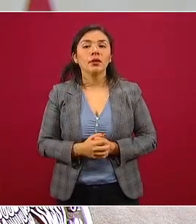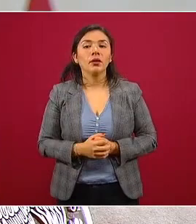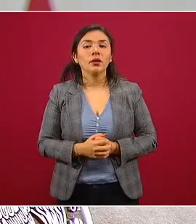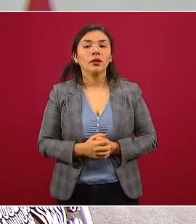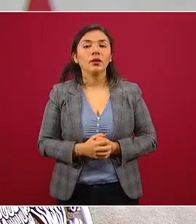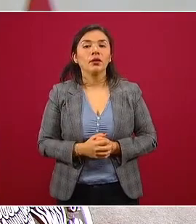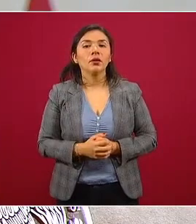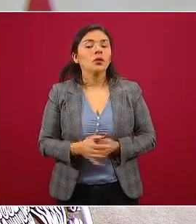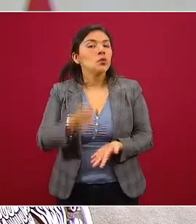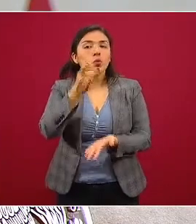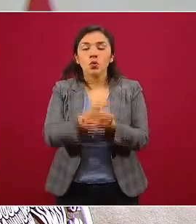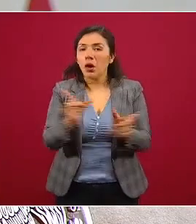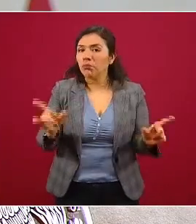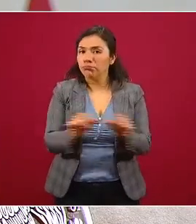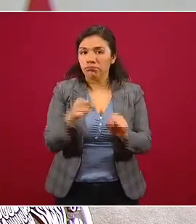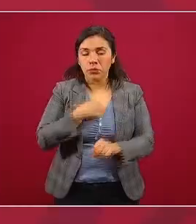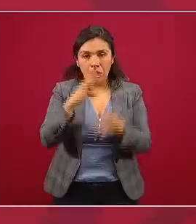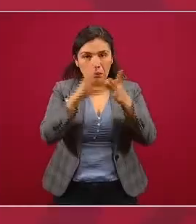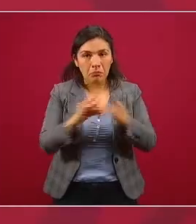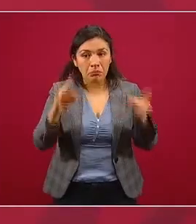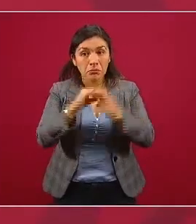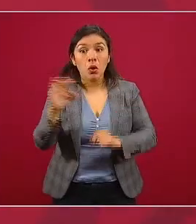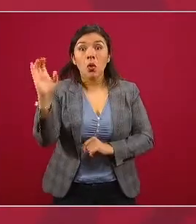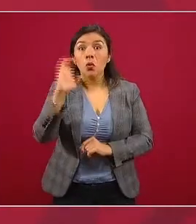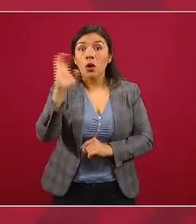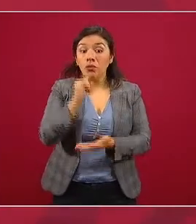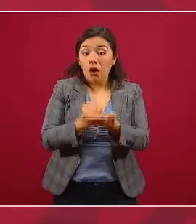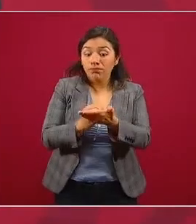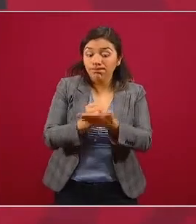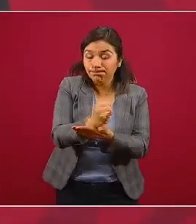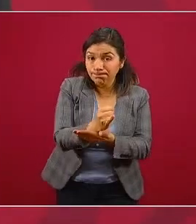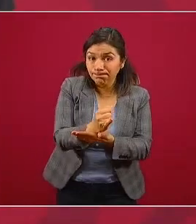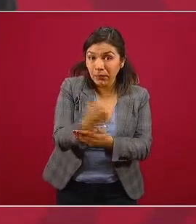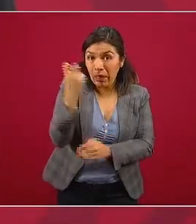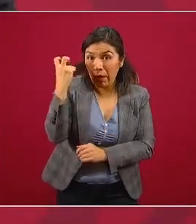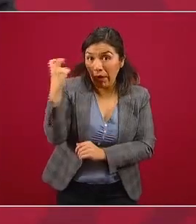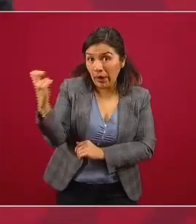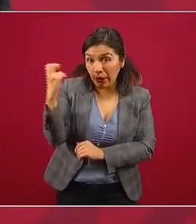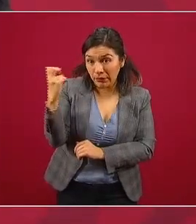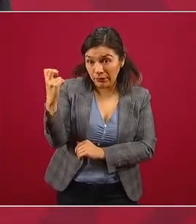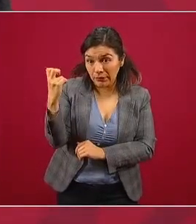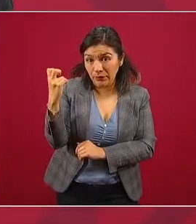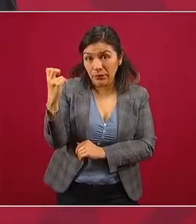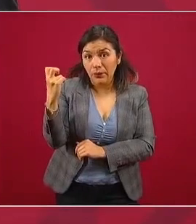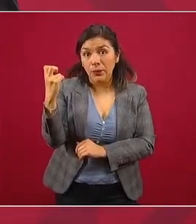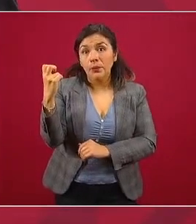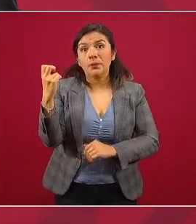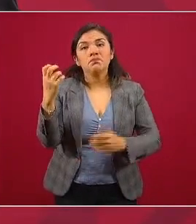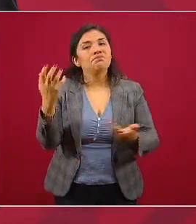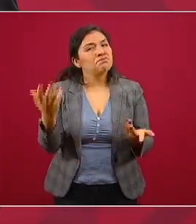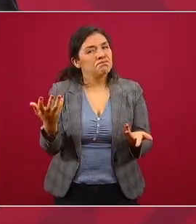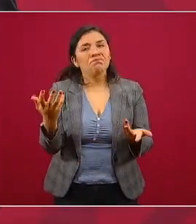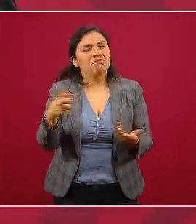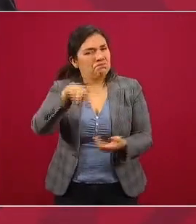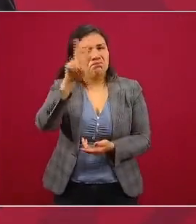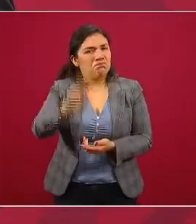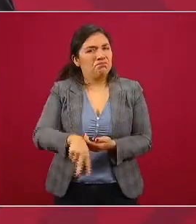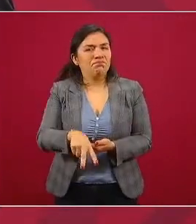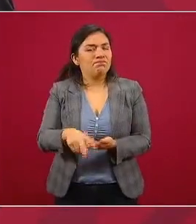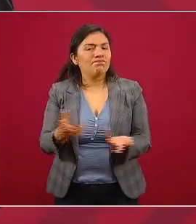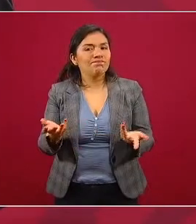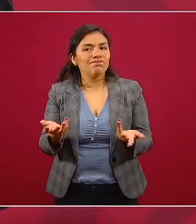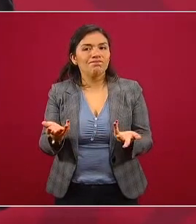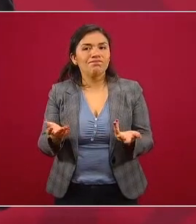para terminar de aclarar, cuando se tomó esta decisión, lo que pasa que en efecto no se ha